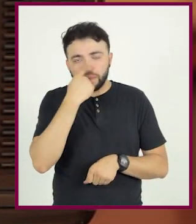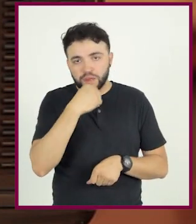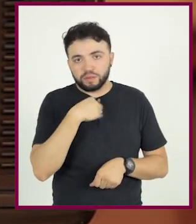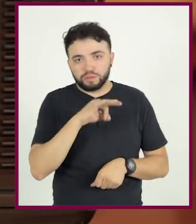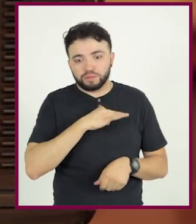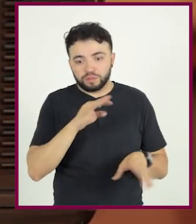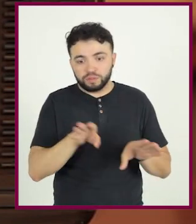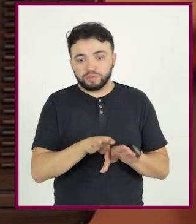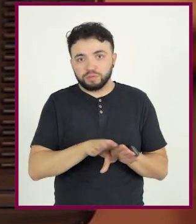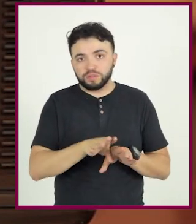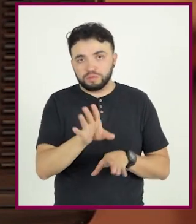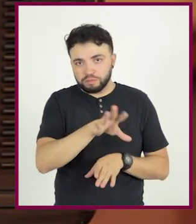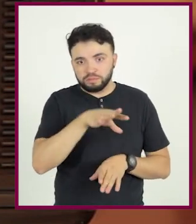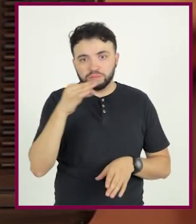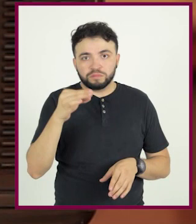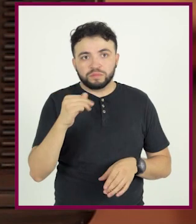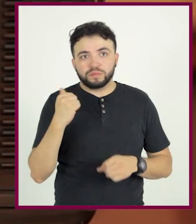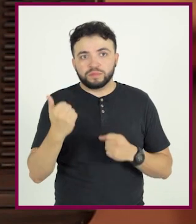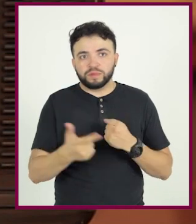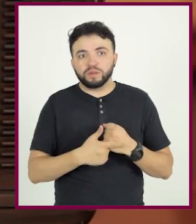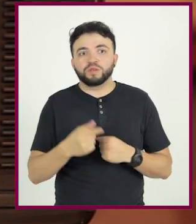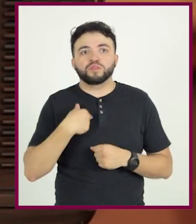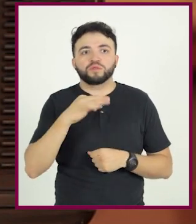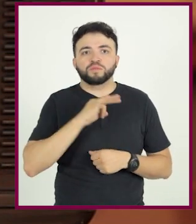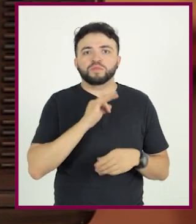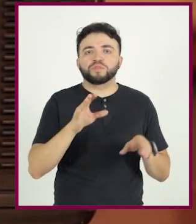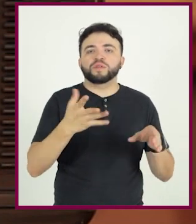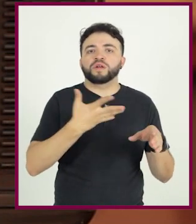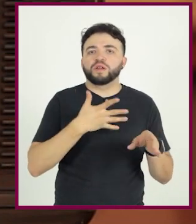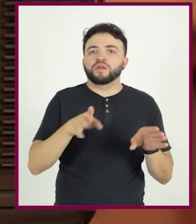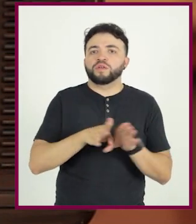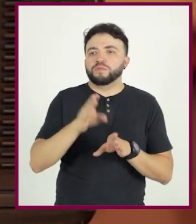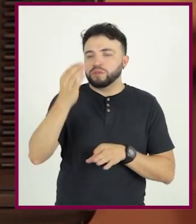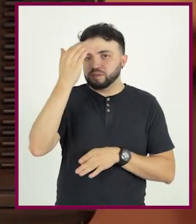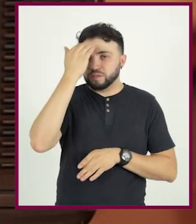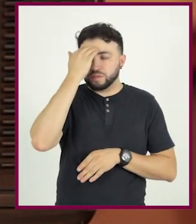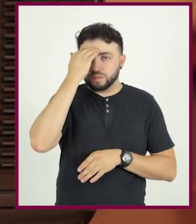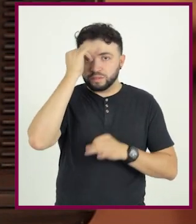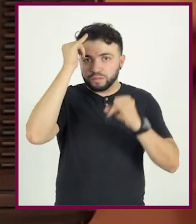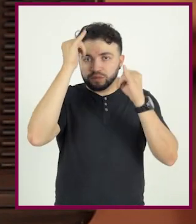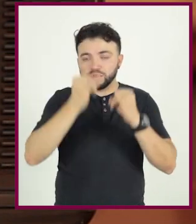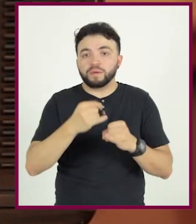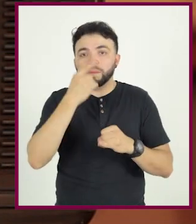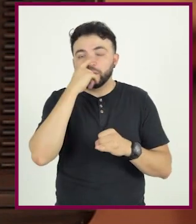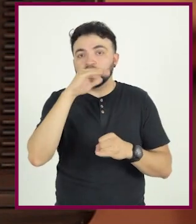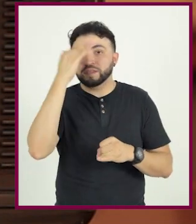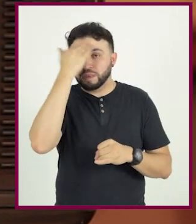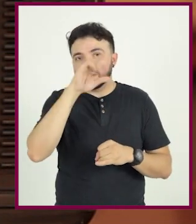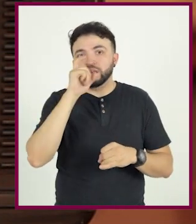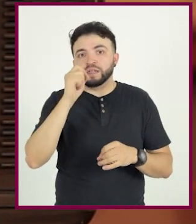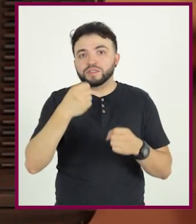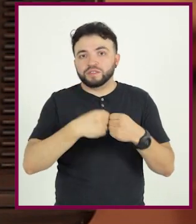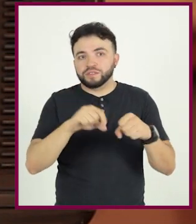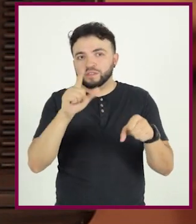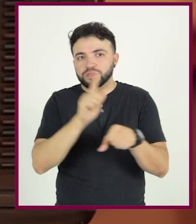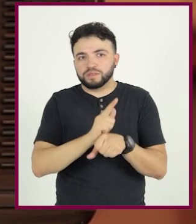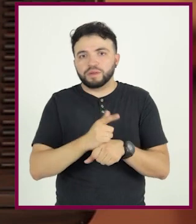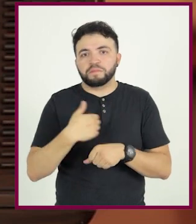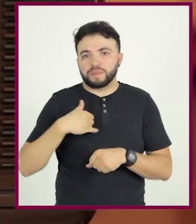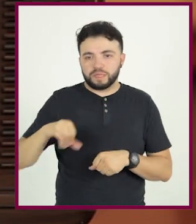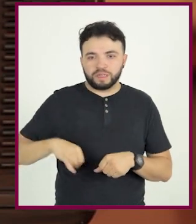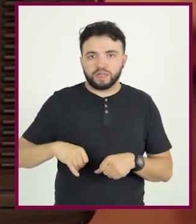para posicionarnos en donde estamos. Porque de esta manera podemos tener el conocimiento necesario para saber cómo se rige nuestro sistema y nuestra